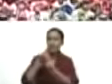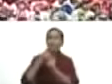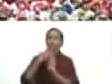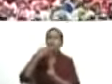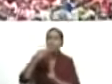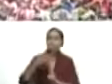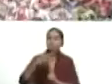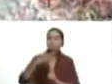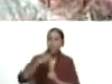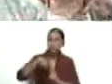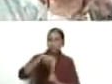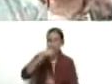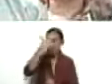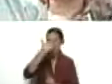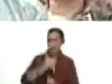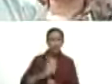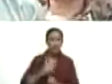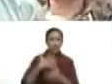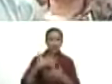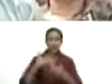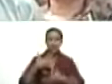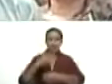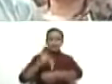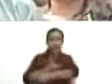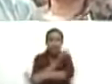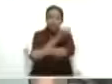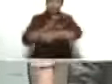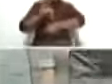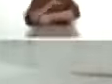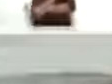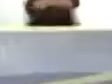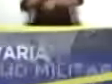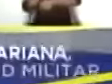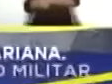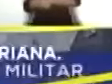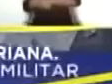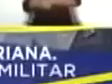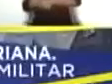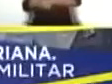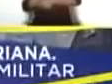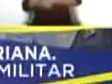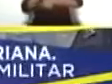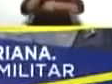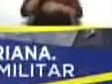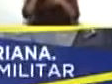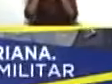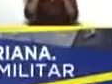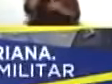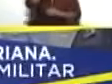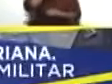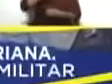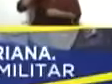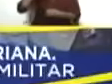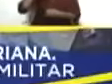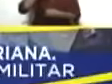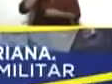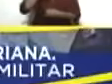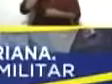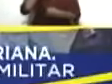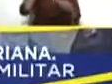Estamos hechos de canciones, de himnos, de cantos. Estamos hechos de patriotismo, de